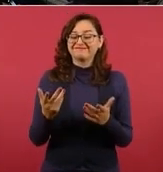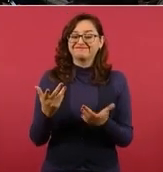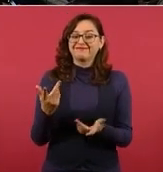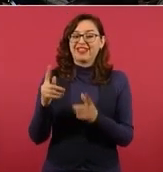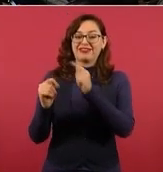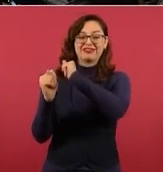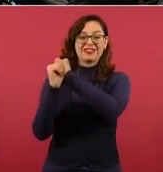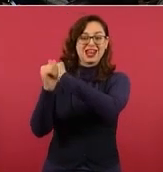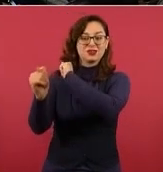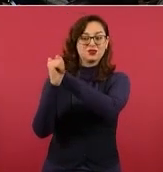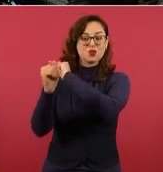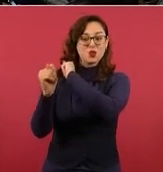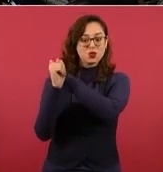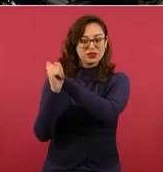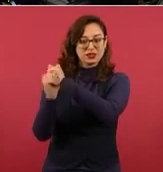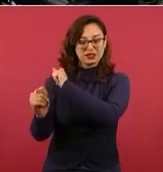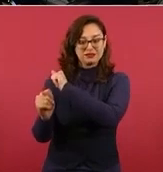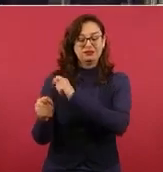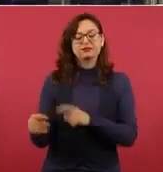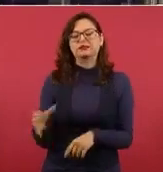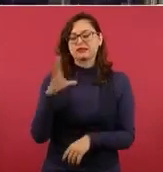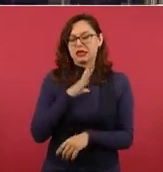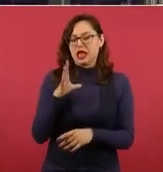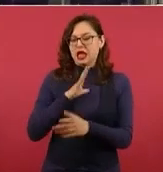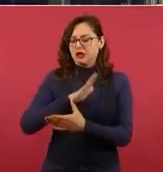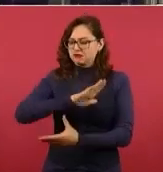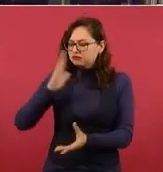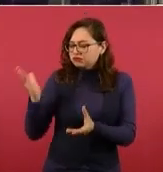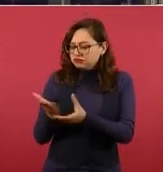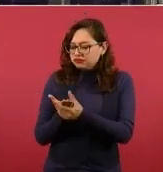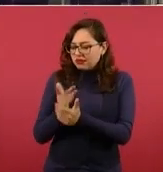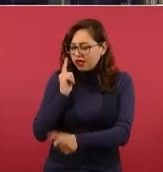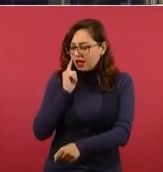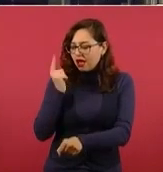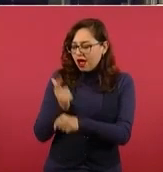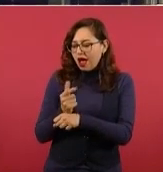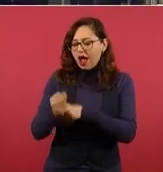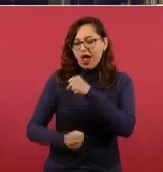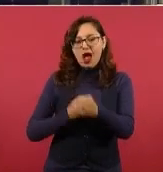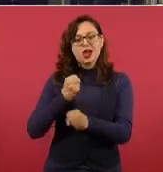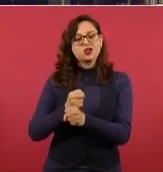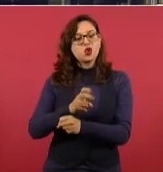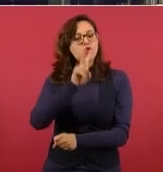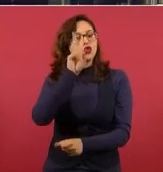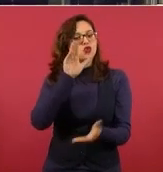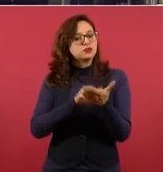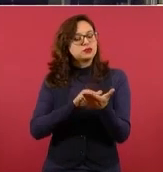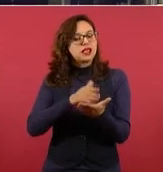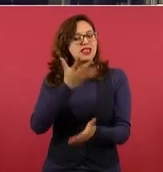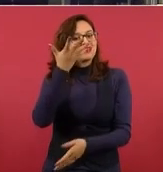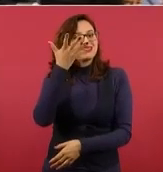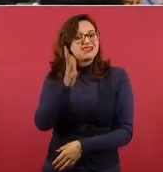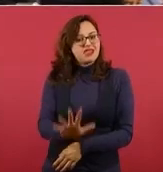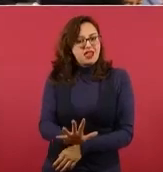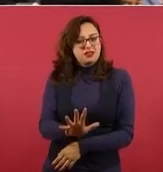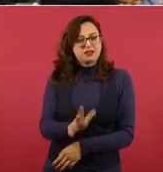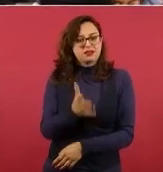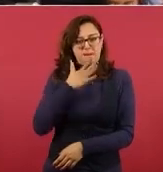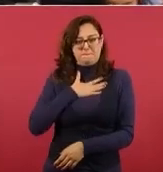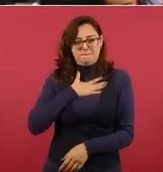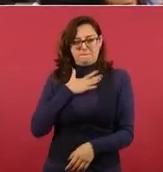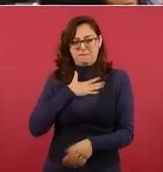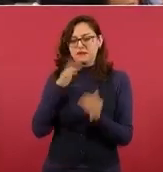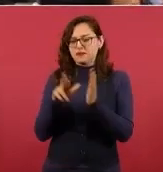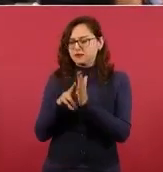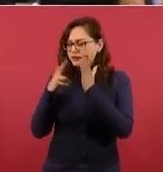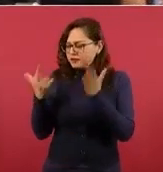y transportes. Hay un expediente de 2010 al que Contralínea ha tenido acceso, un análisis que están haciendo